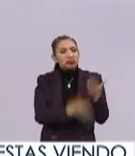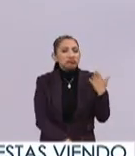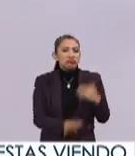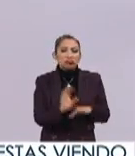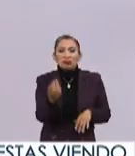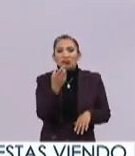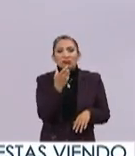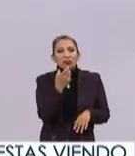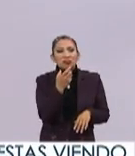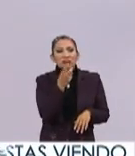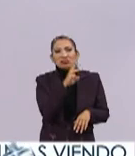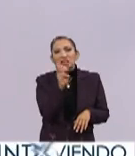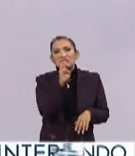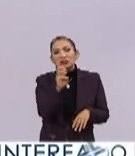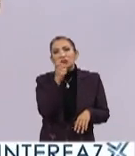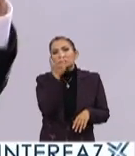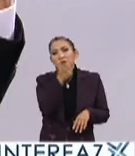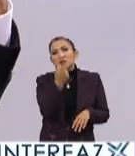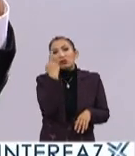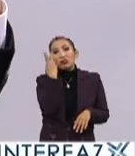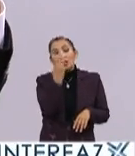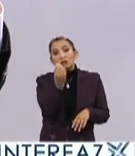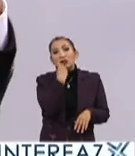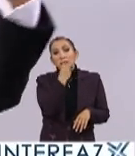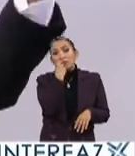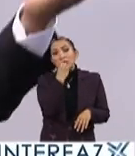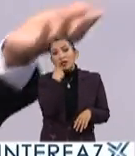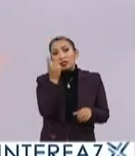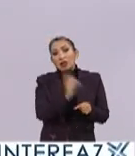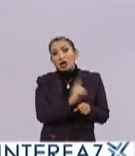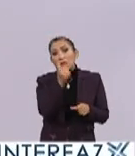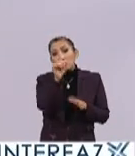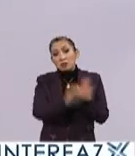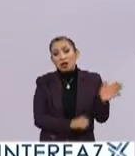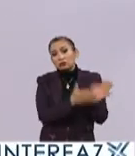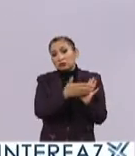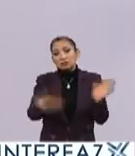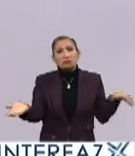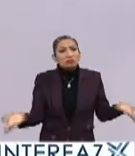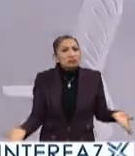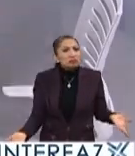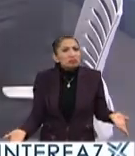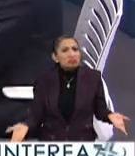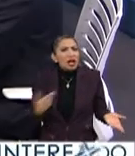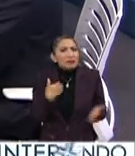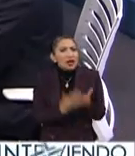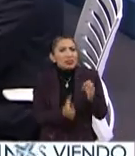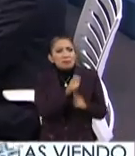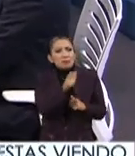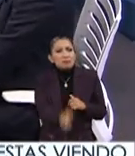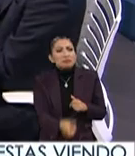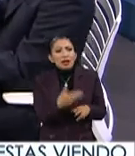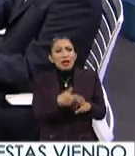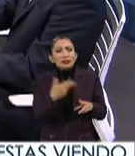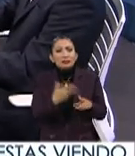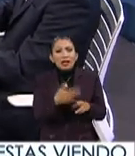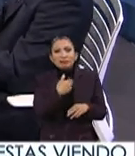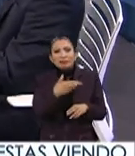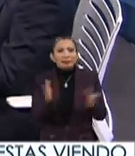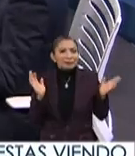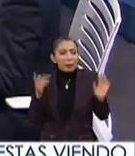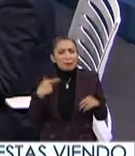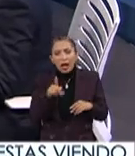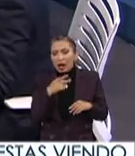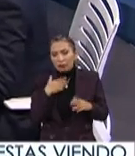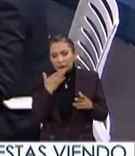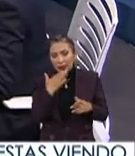Sí, 300 y tantos pesos por 3 comidas al día todo el mes. Ya no más falta que les paguemos para que vayan al comedor, pero